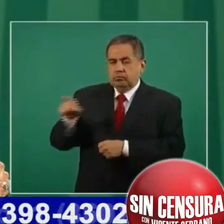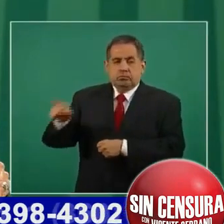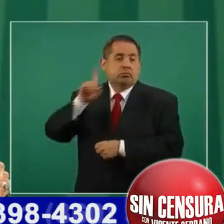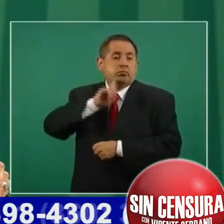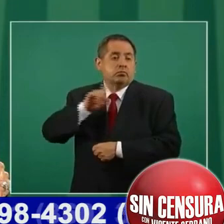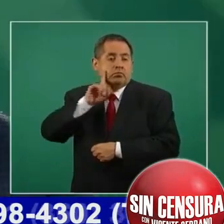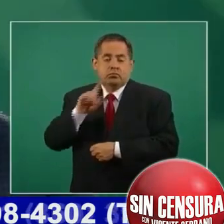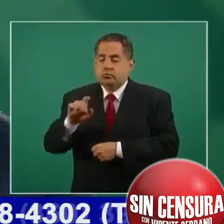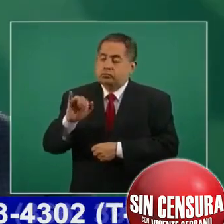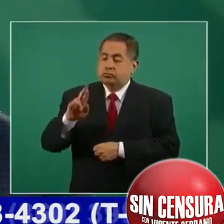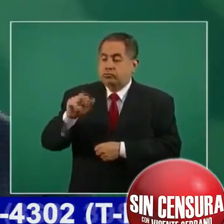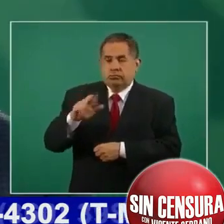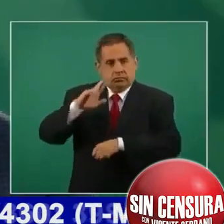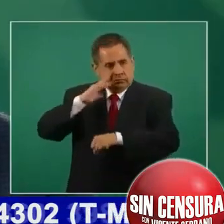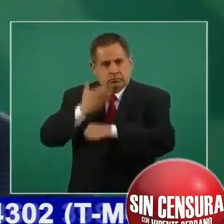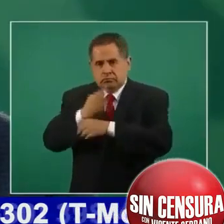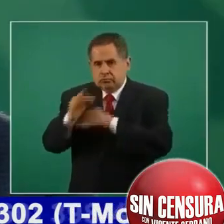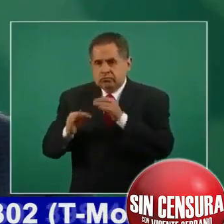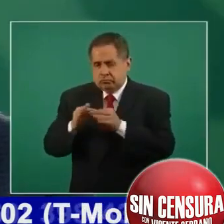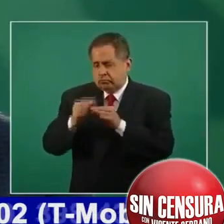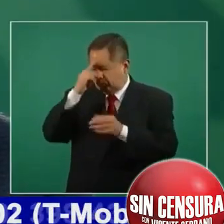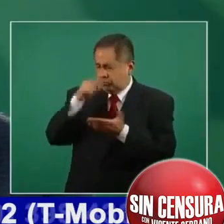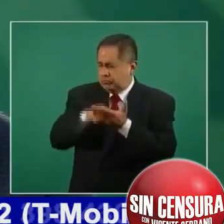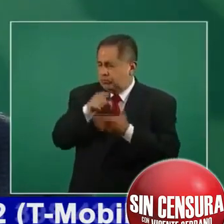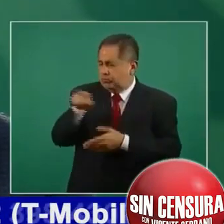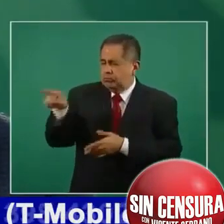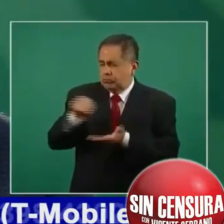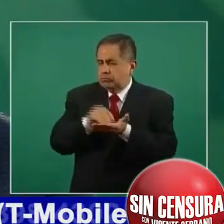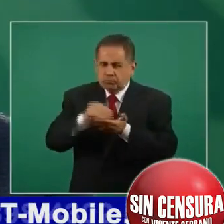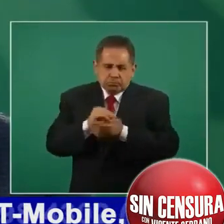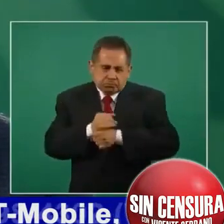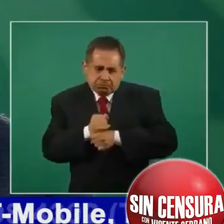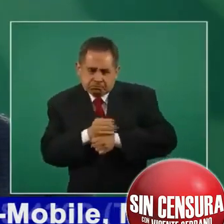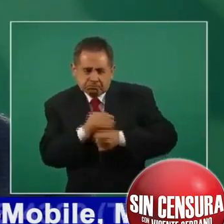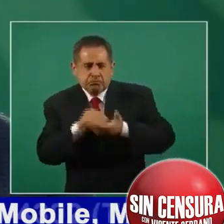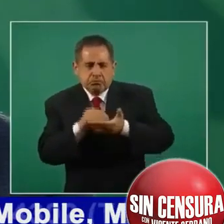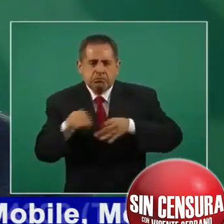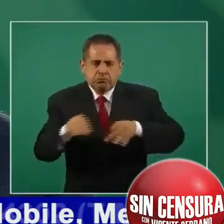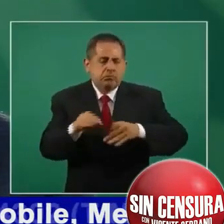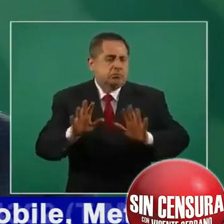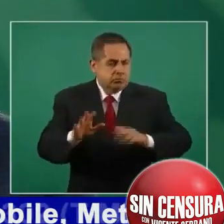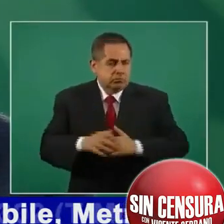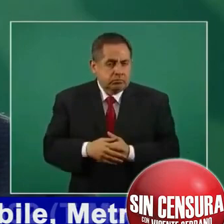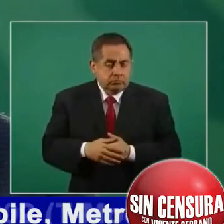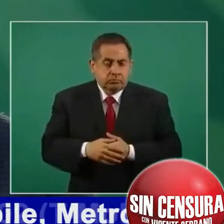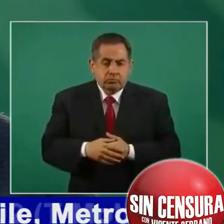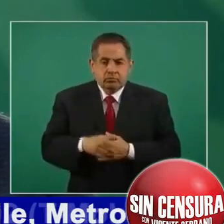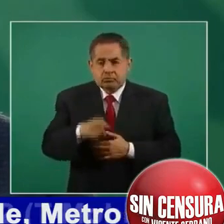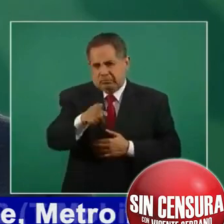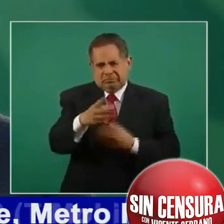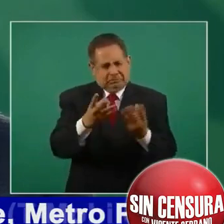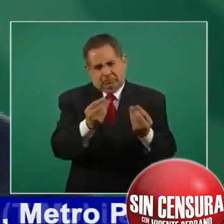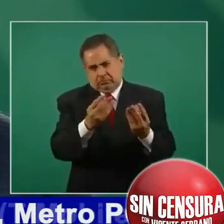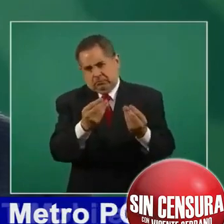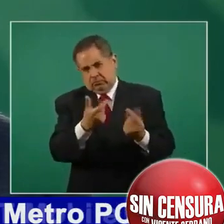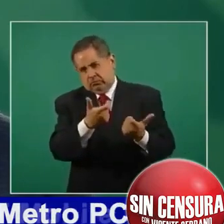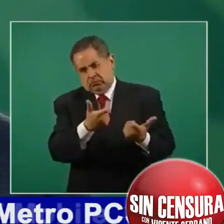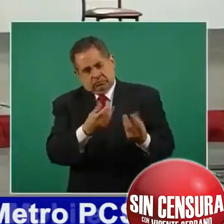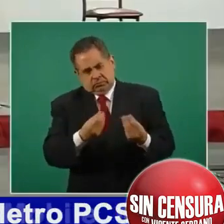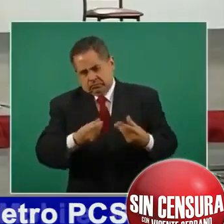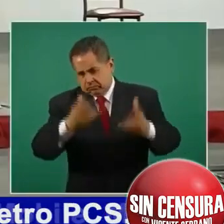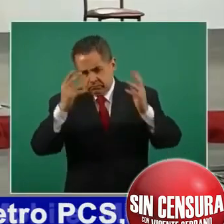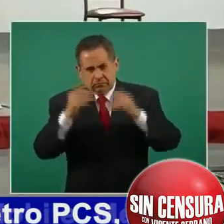la Función Pública está trabajando sobre lo que tú ahorita estás denunciando. Y sí, es muchísimo dinero, la verdad de las